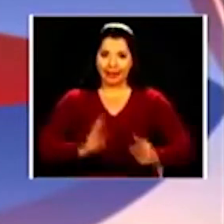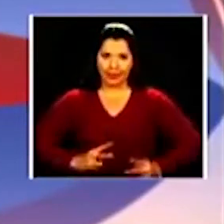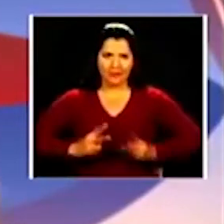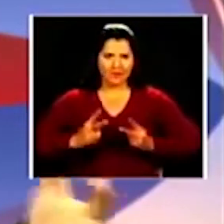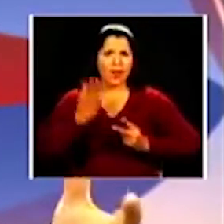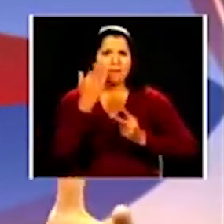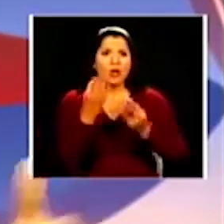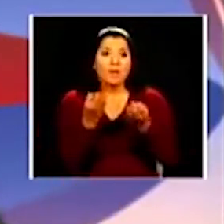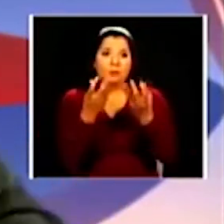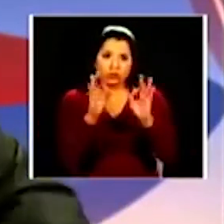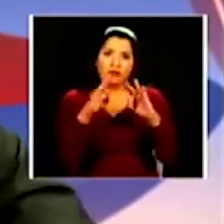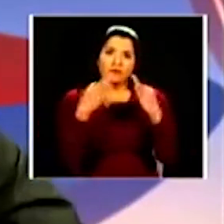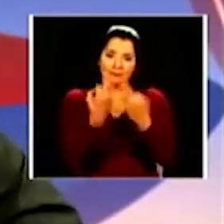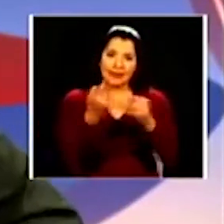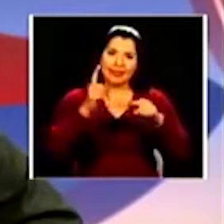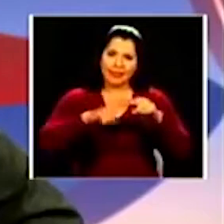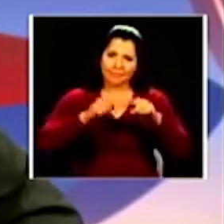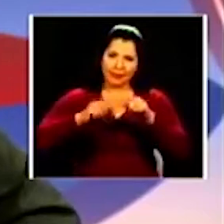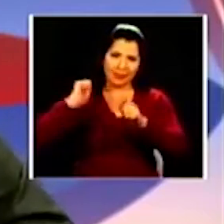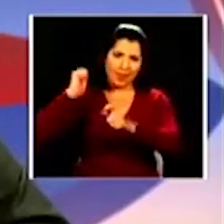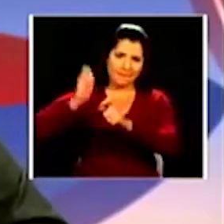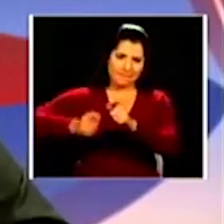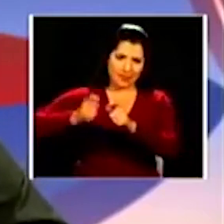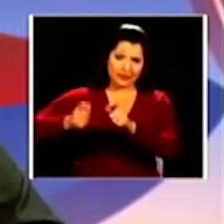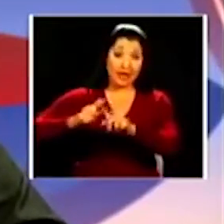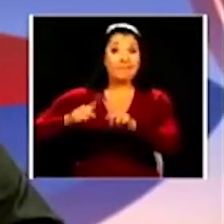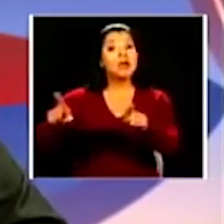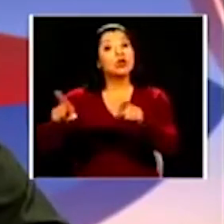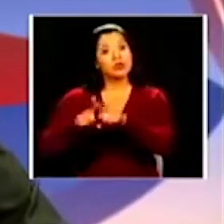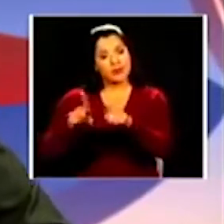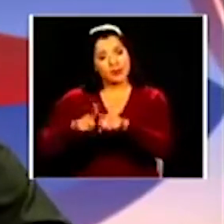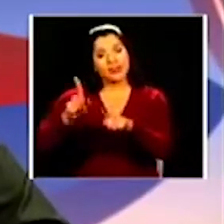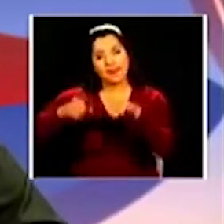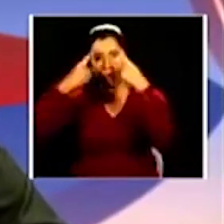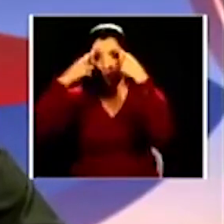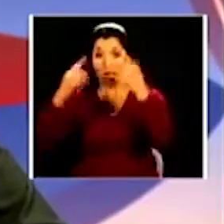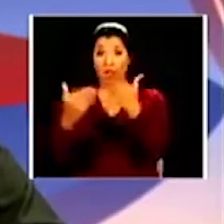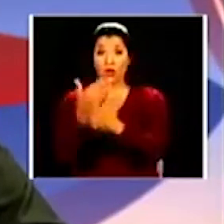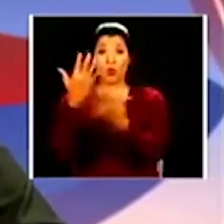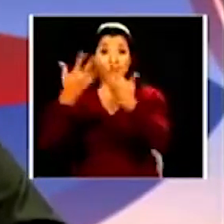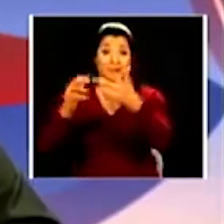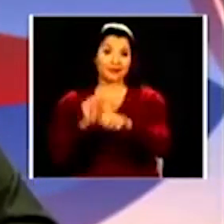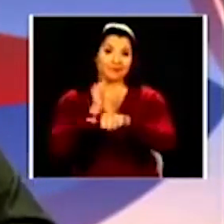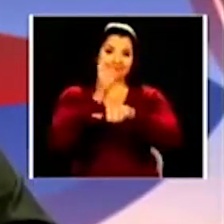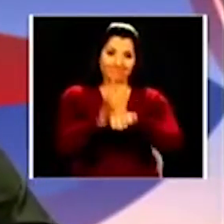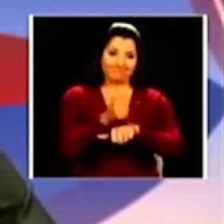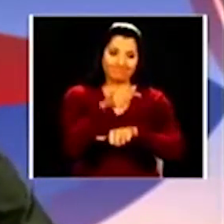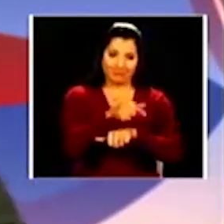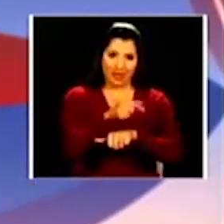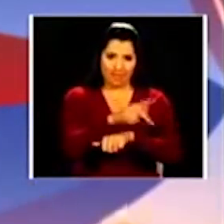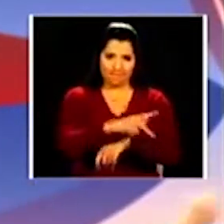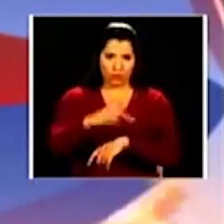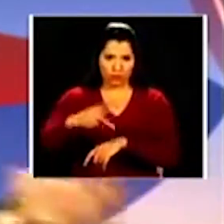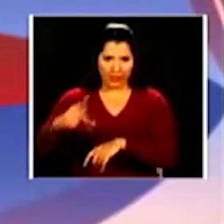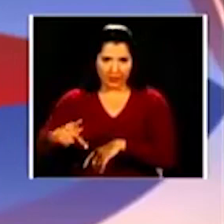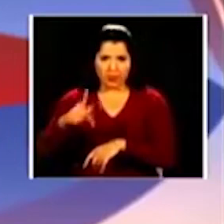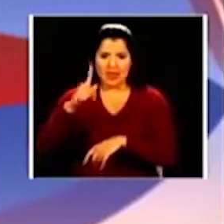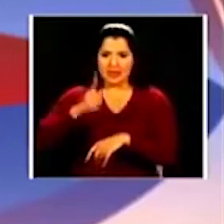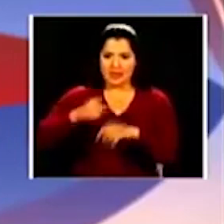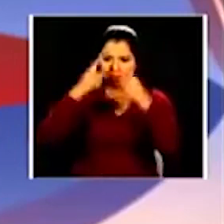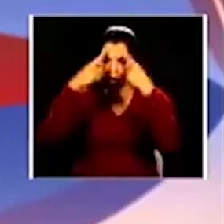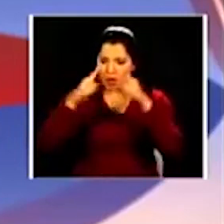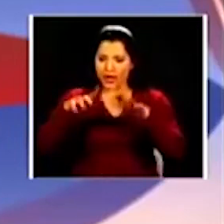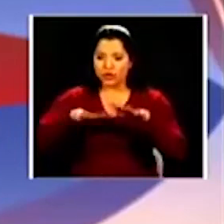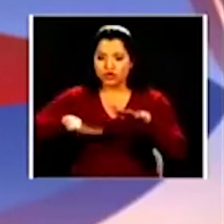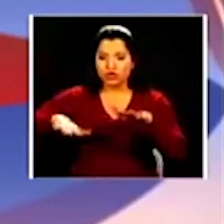Pero también tenemos que atraer nuevas empresas. En la misma línea de lo que he venido mencionando, tenemos que atraer empresas, tenemos que atraer zonas francas que